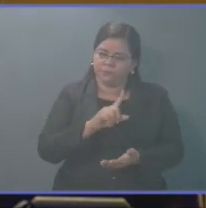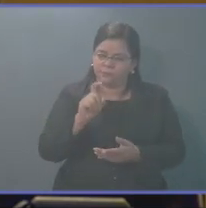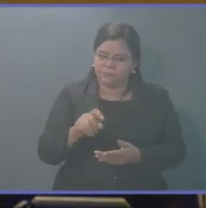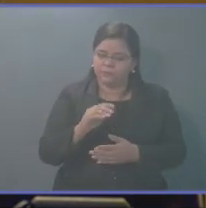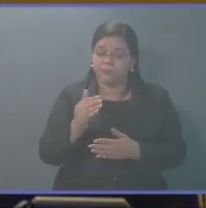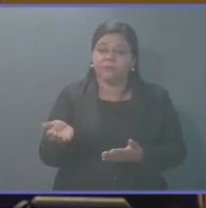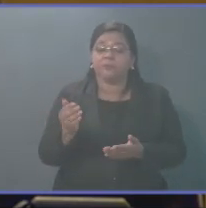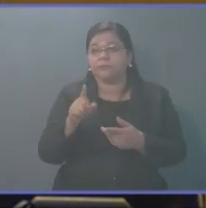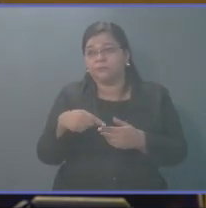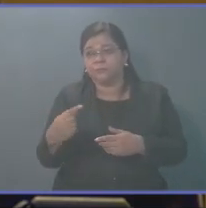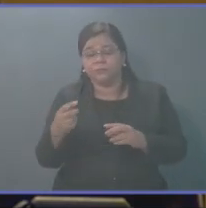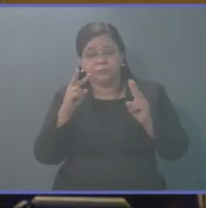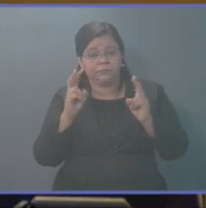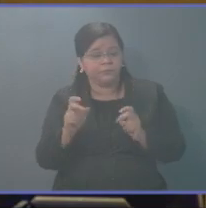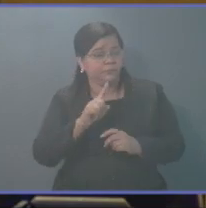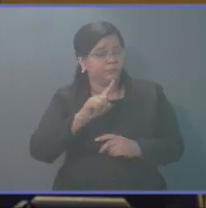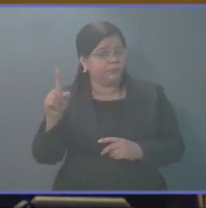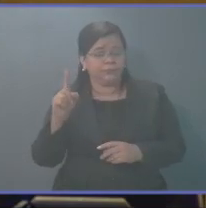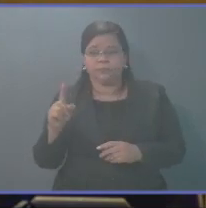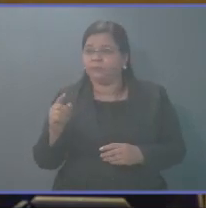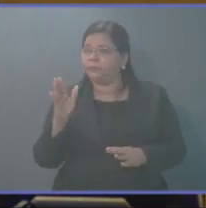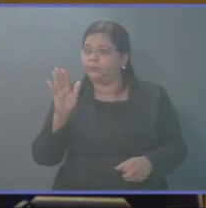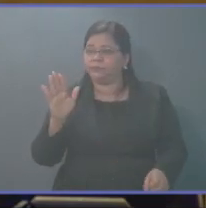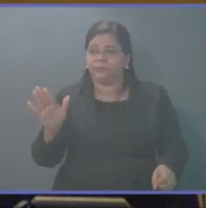cuando el tema no esté agotado.